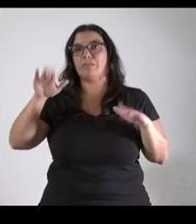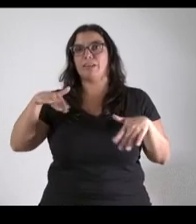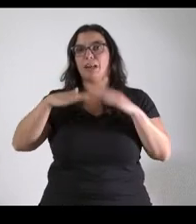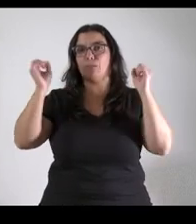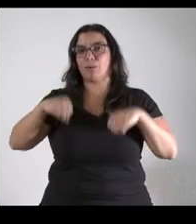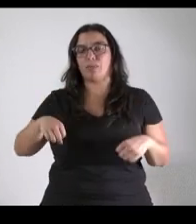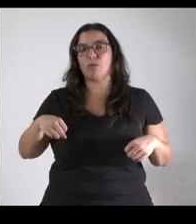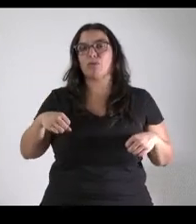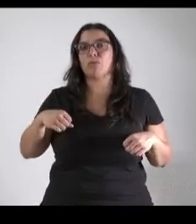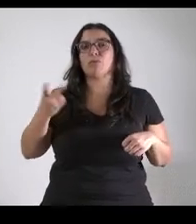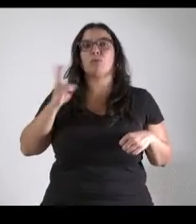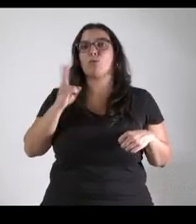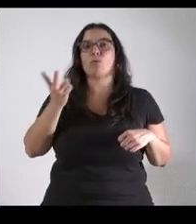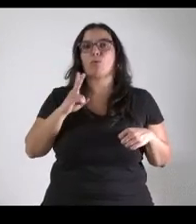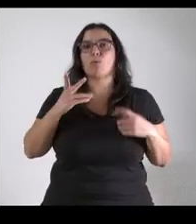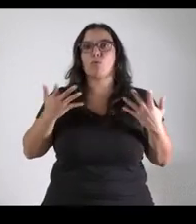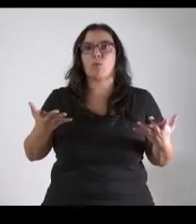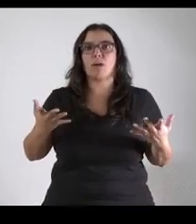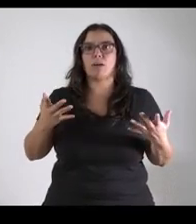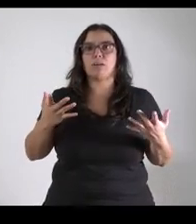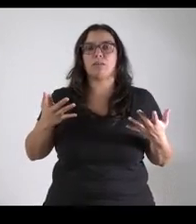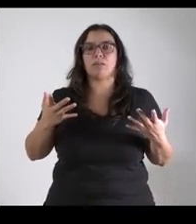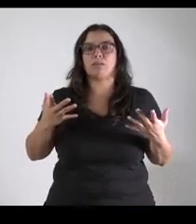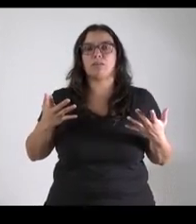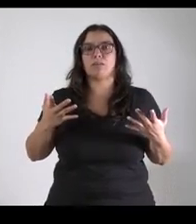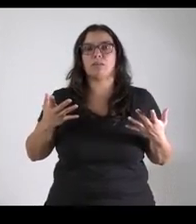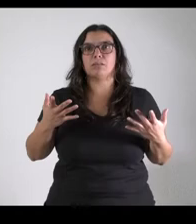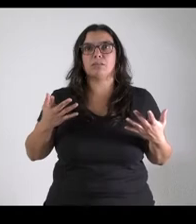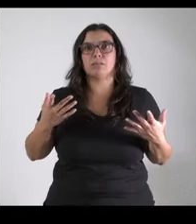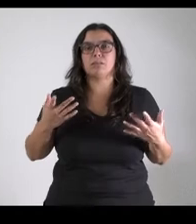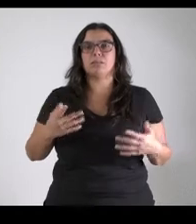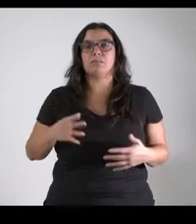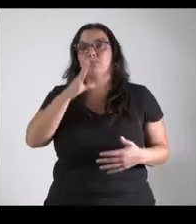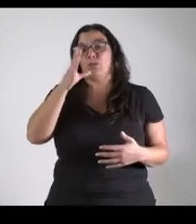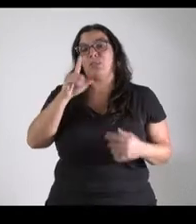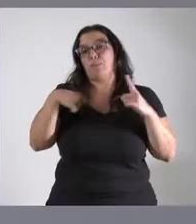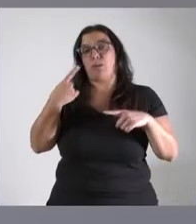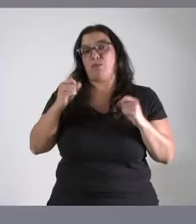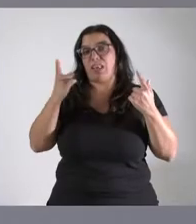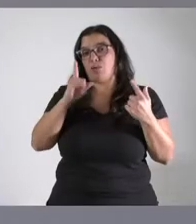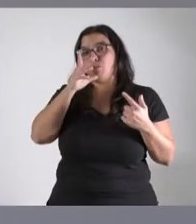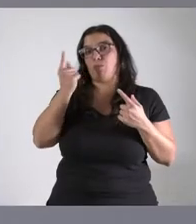aprobaron en su día en las Cortes Aunque luego no entrarán en vigor con la aprobación del presupuesto Gracias